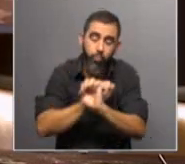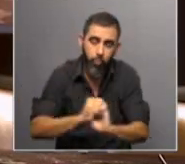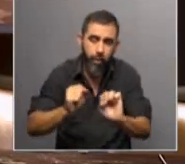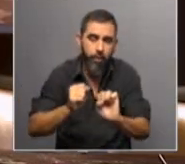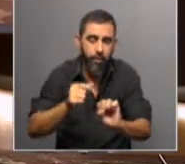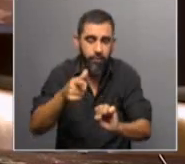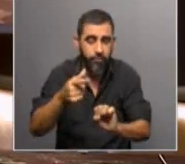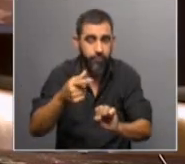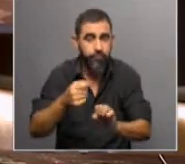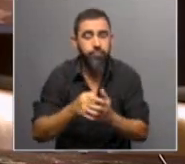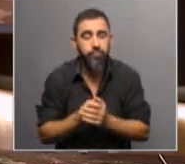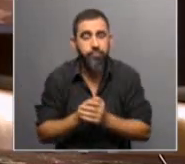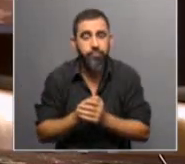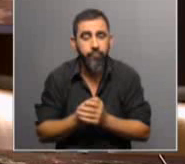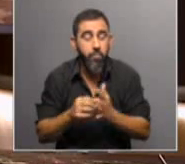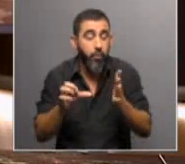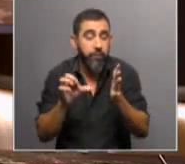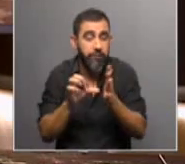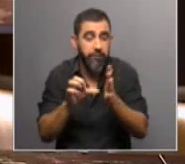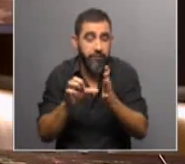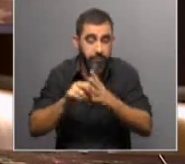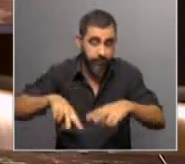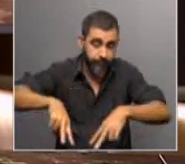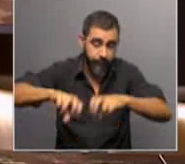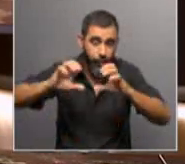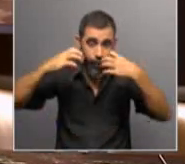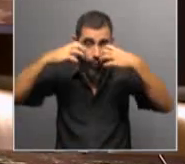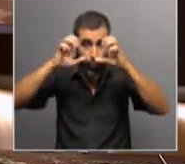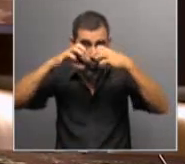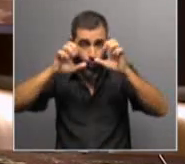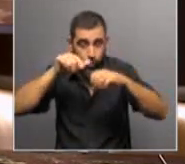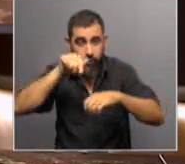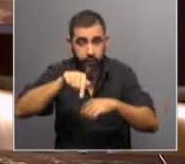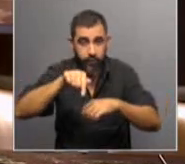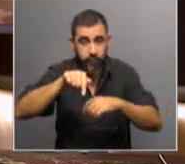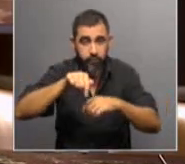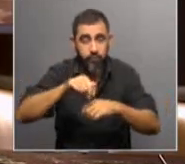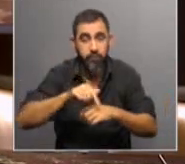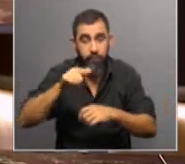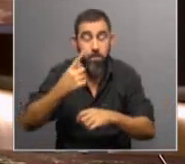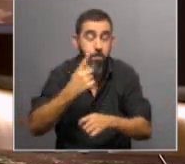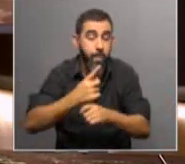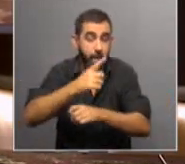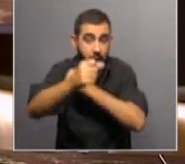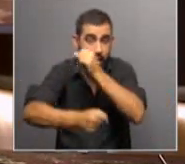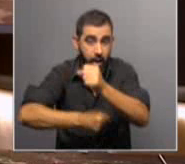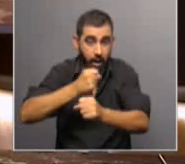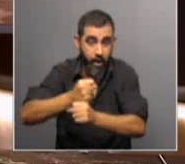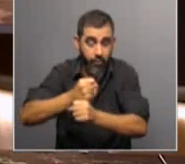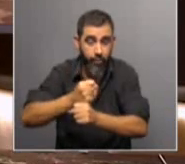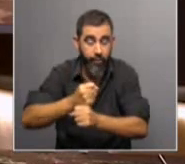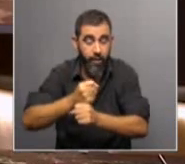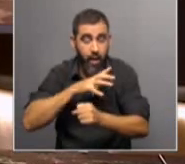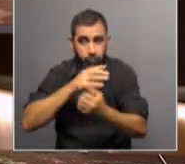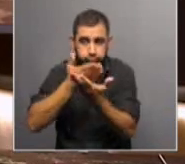comprobar a través de los sistemas de análisis de Google que en este primer año que transcurrió desde que el archivo